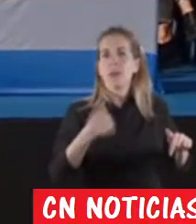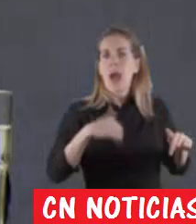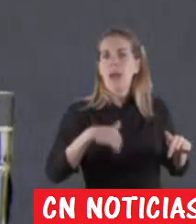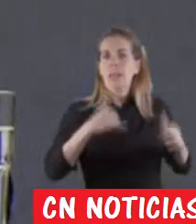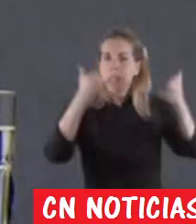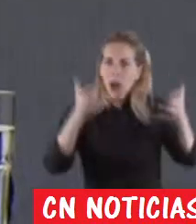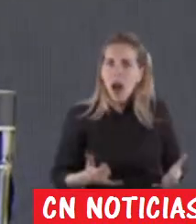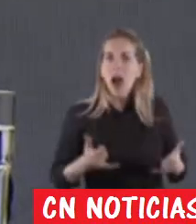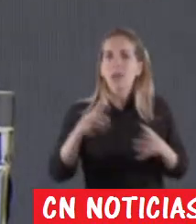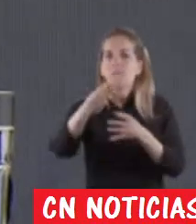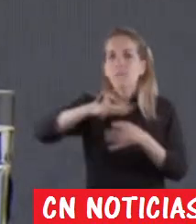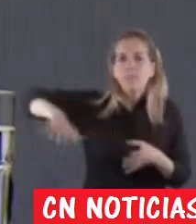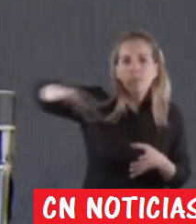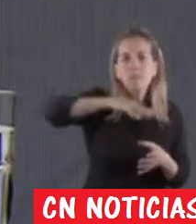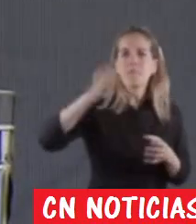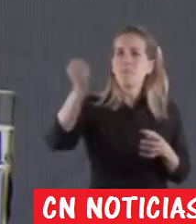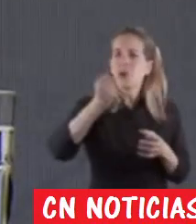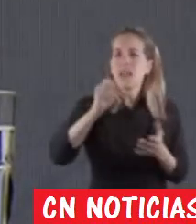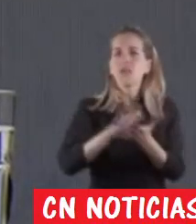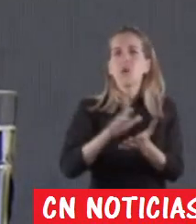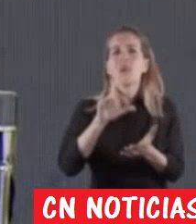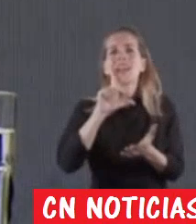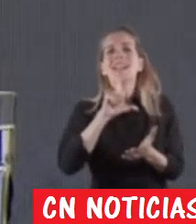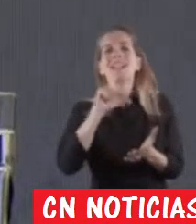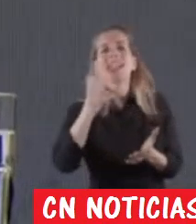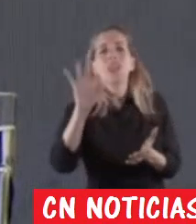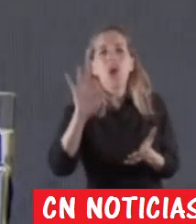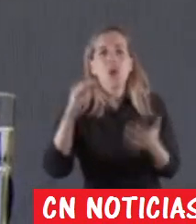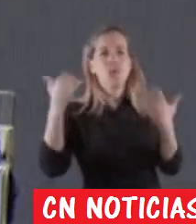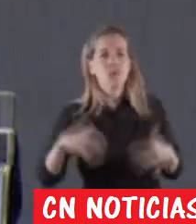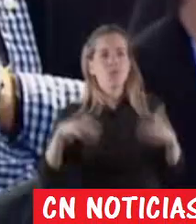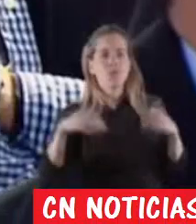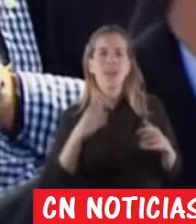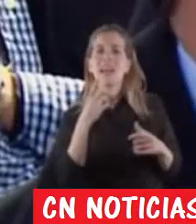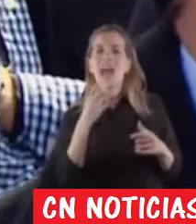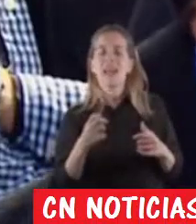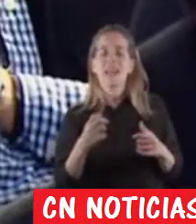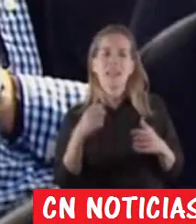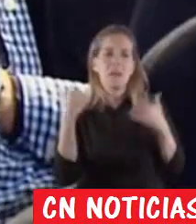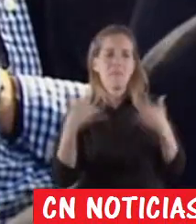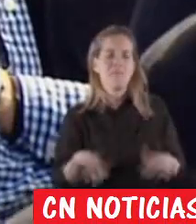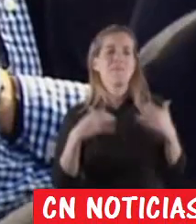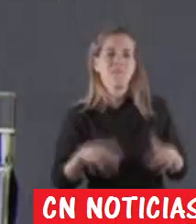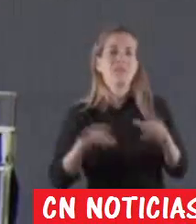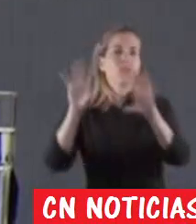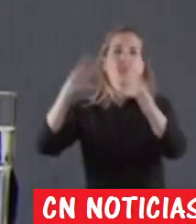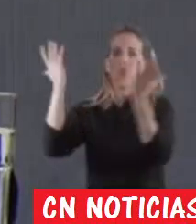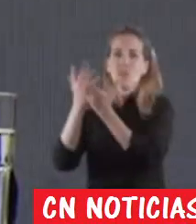la segunda reserva del mundo en materia de litio, la energía más codiciada en este